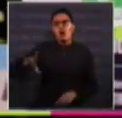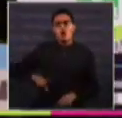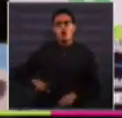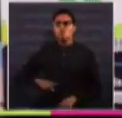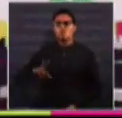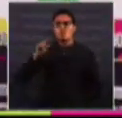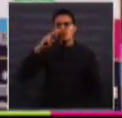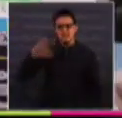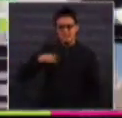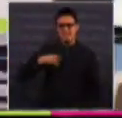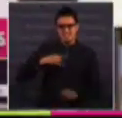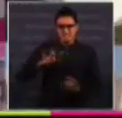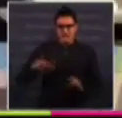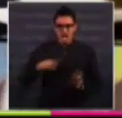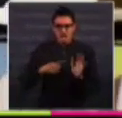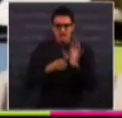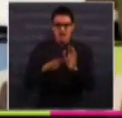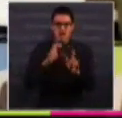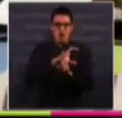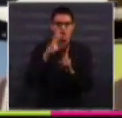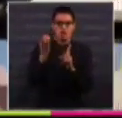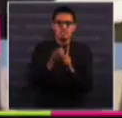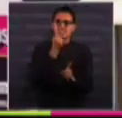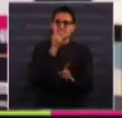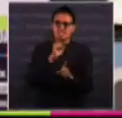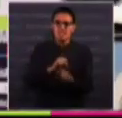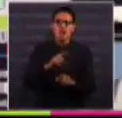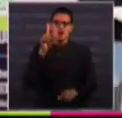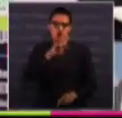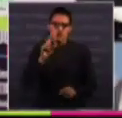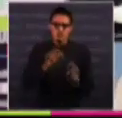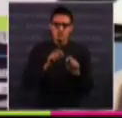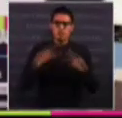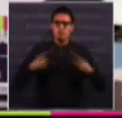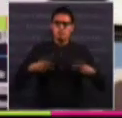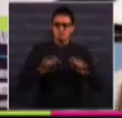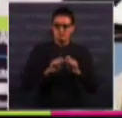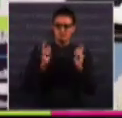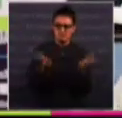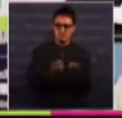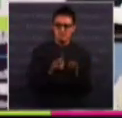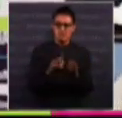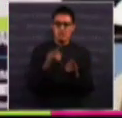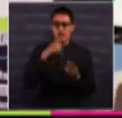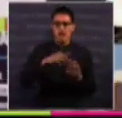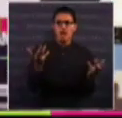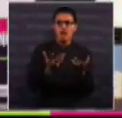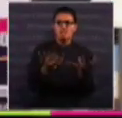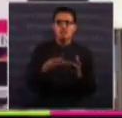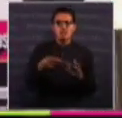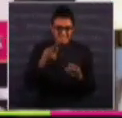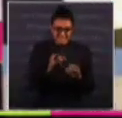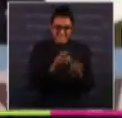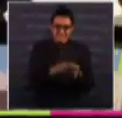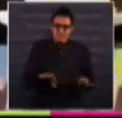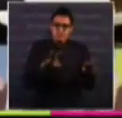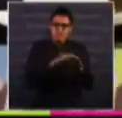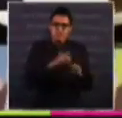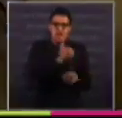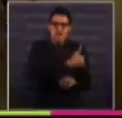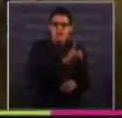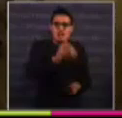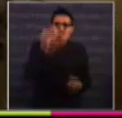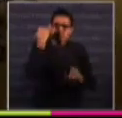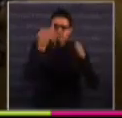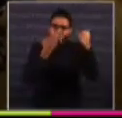partido en el gobierno para impulsar esa Secretaría de Desarrollo Económico. Y que sería importantísima para solucionar muchos de los